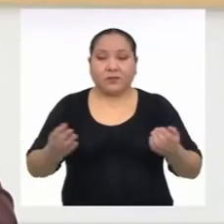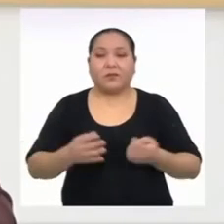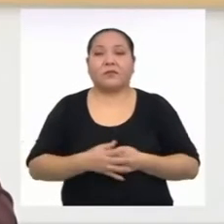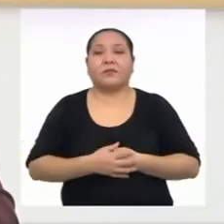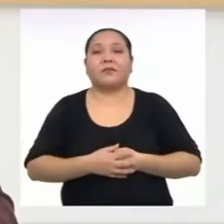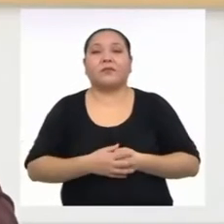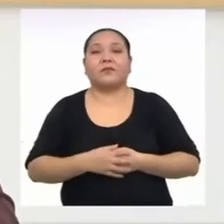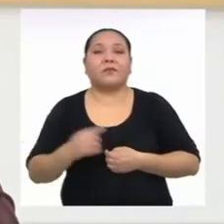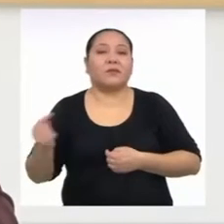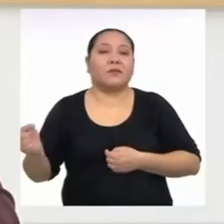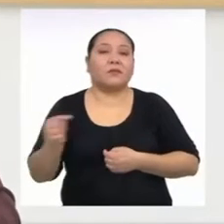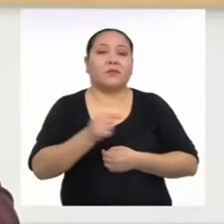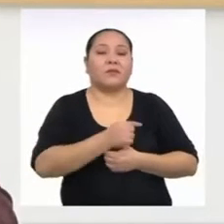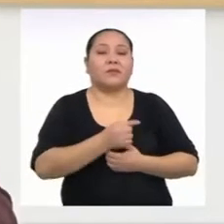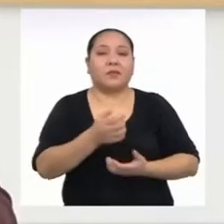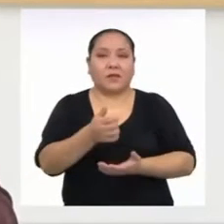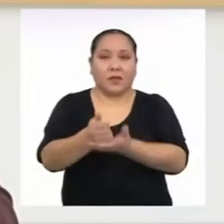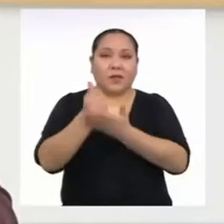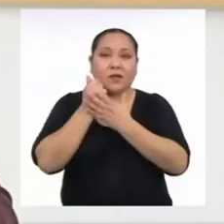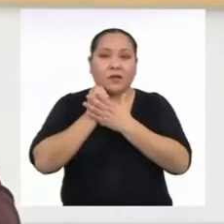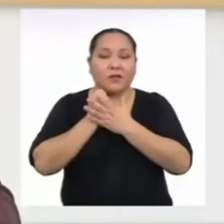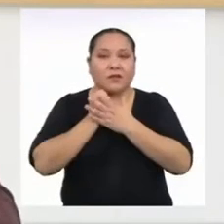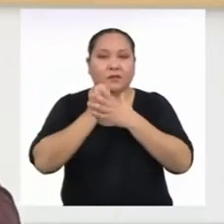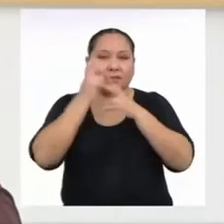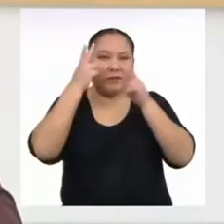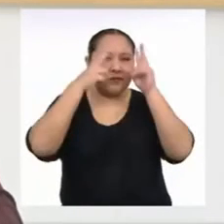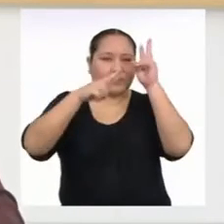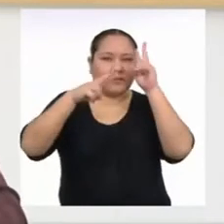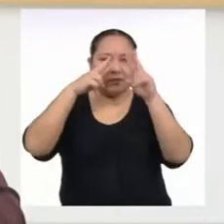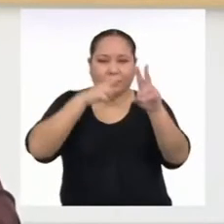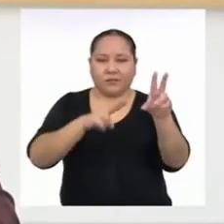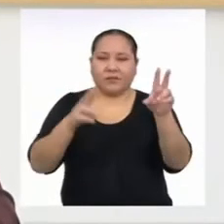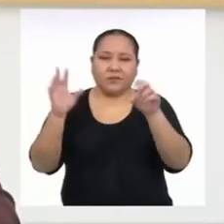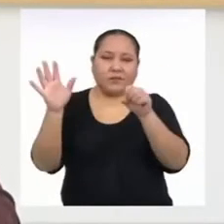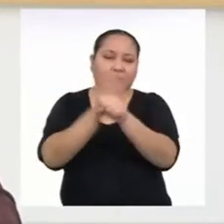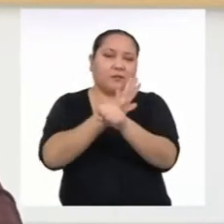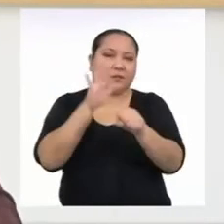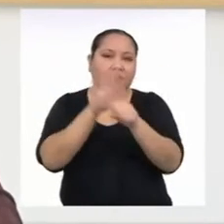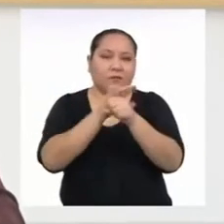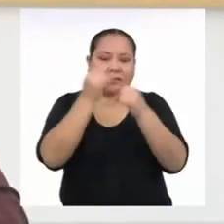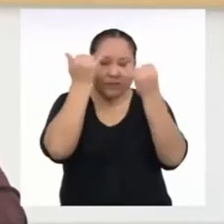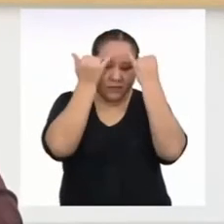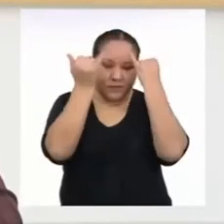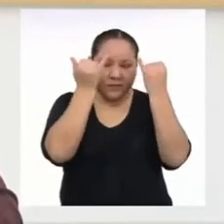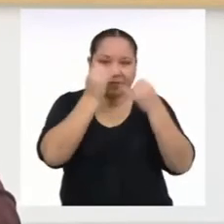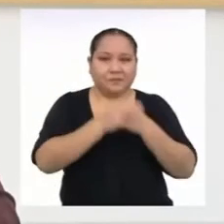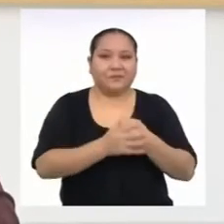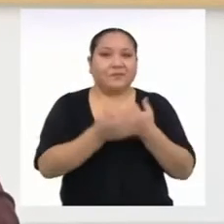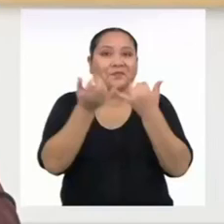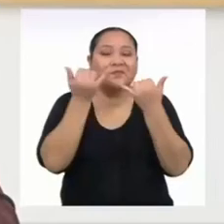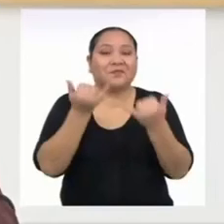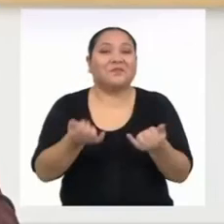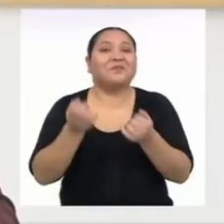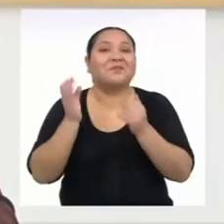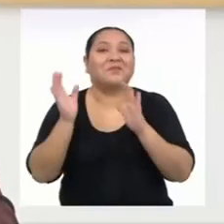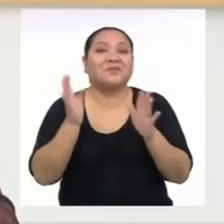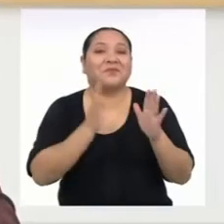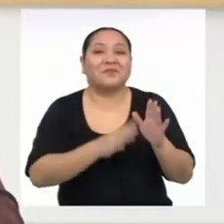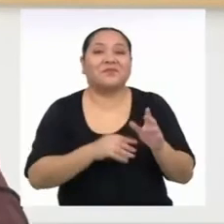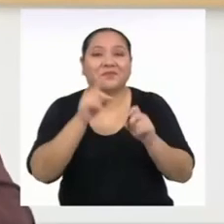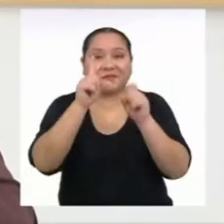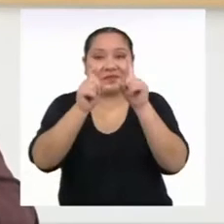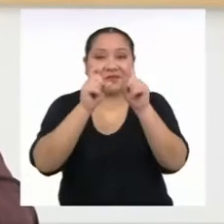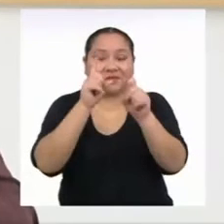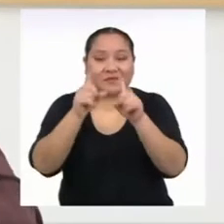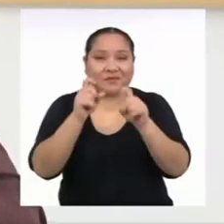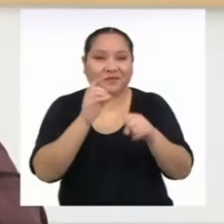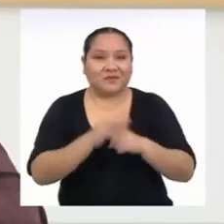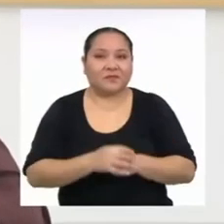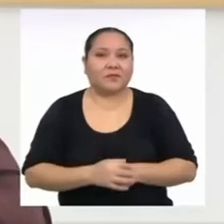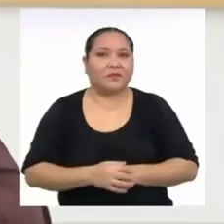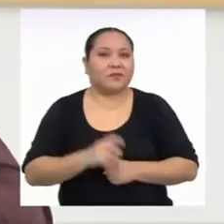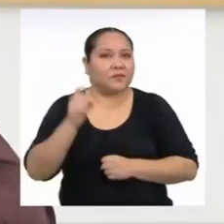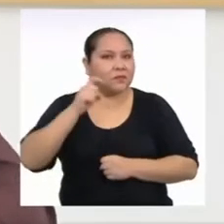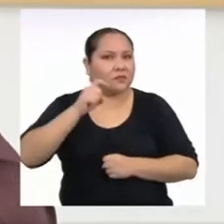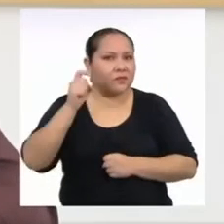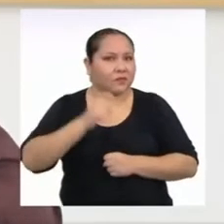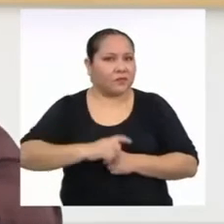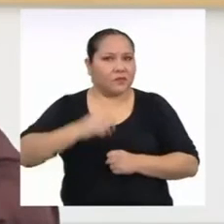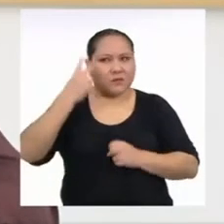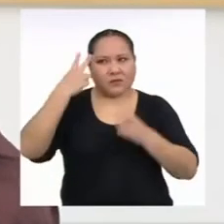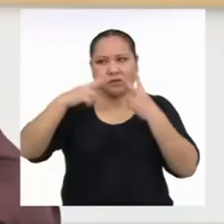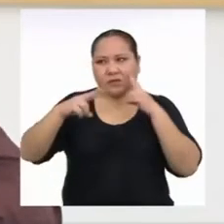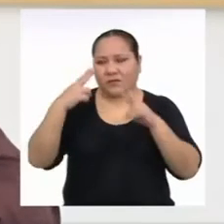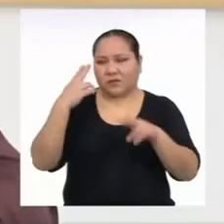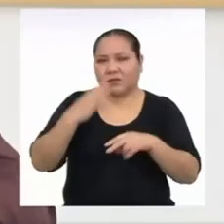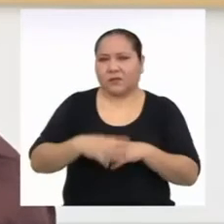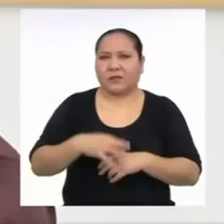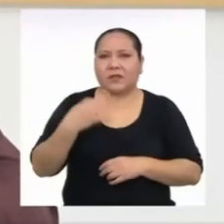discretas nos ayudarán a tener un panorama más completo. Ahora, elaboremos la encuesta. Hay que tener siempre en